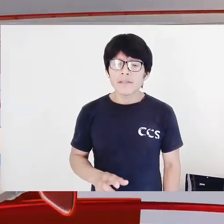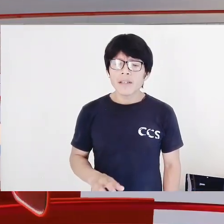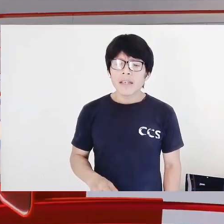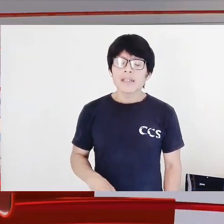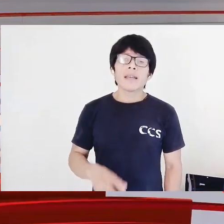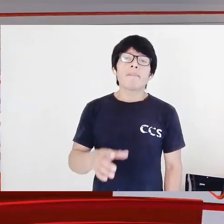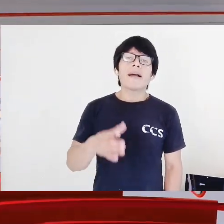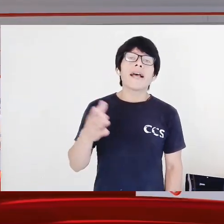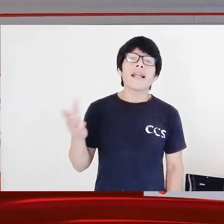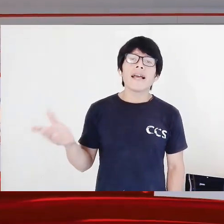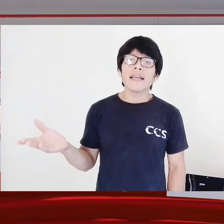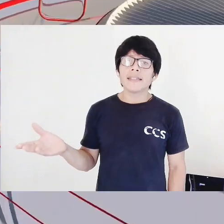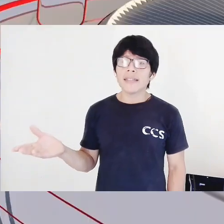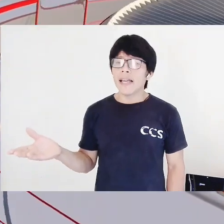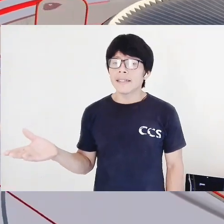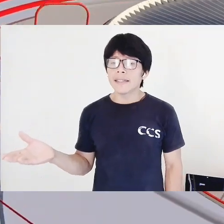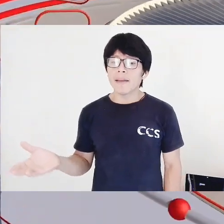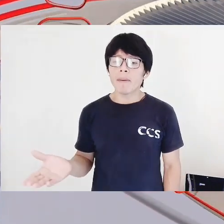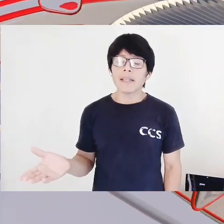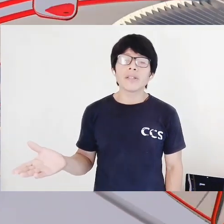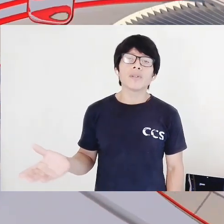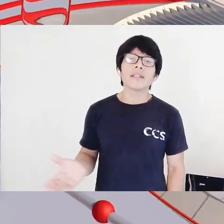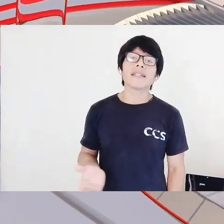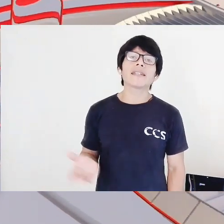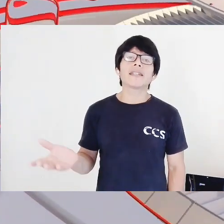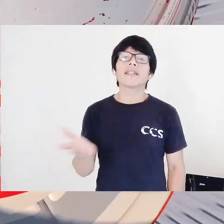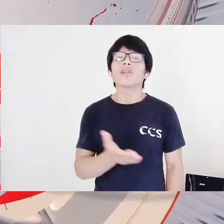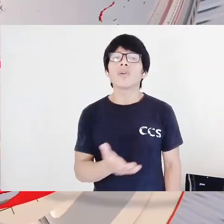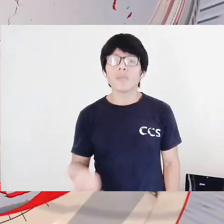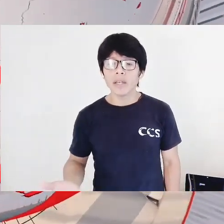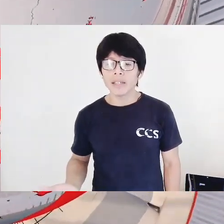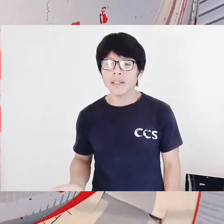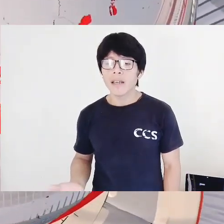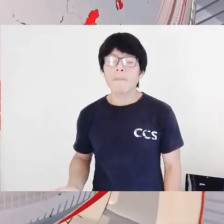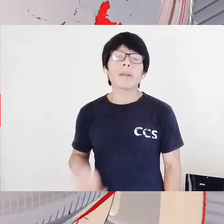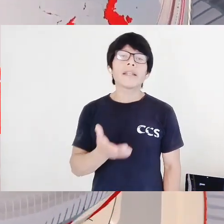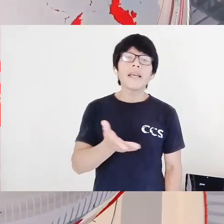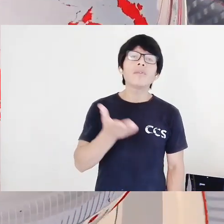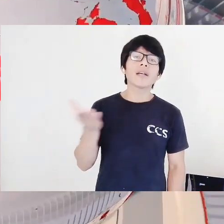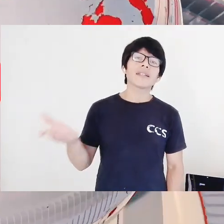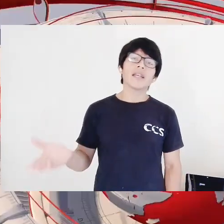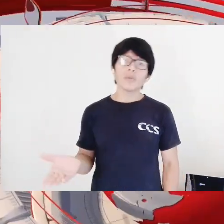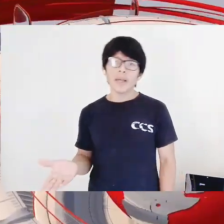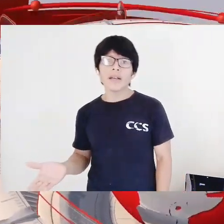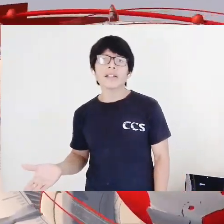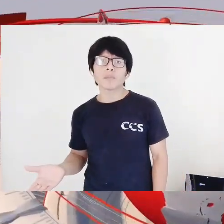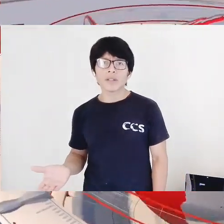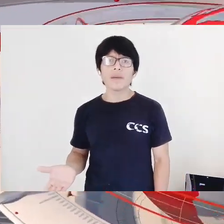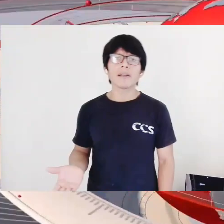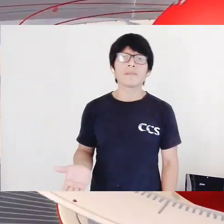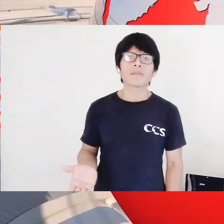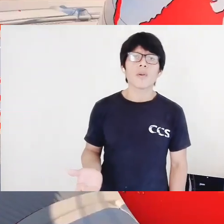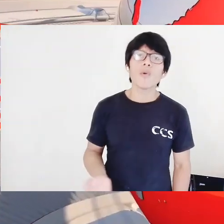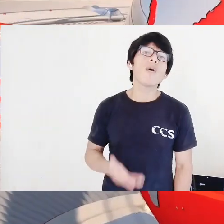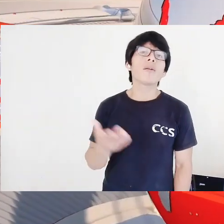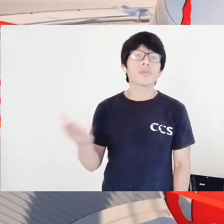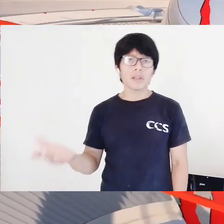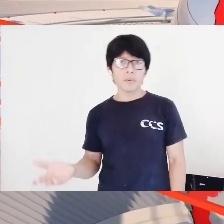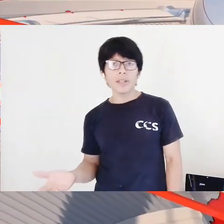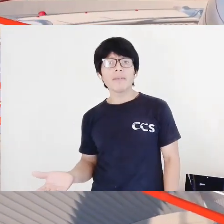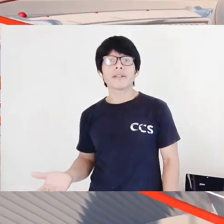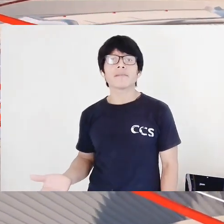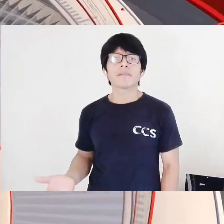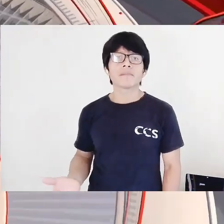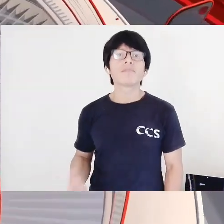ya separara estas desapariciones y asesinato de mujeres, pidiendo que se detuviera al responsable o a